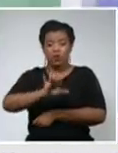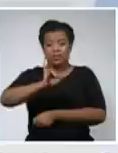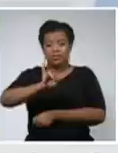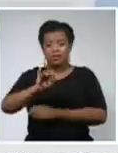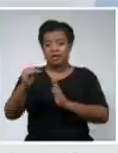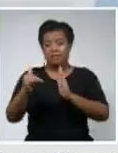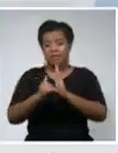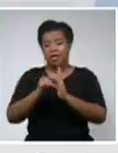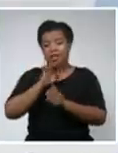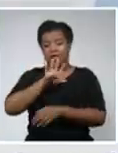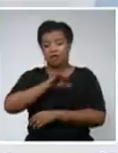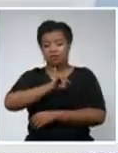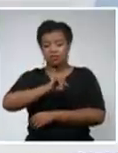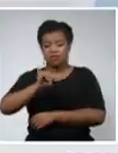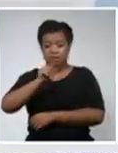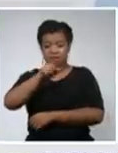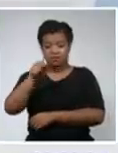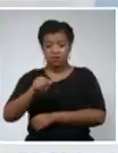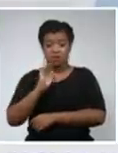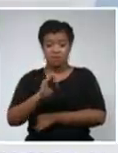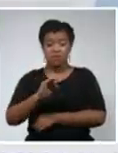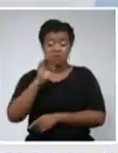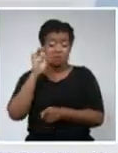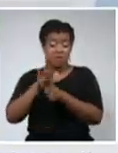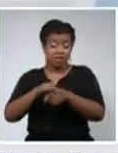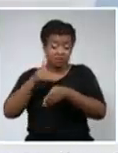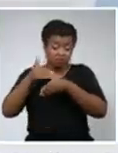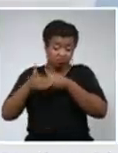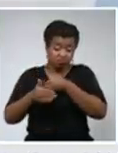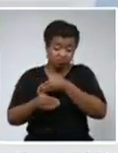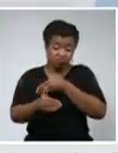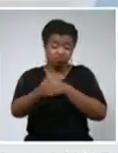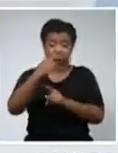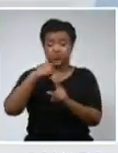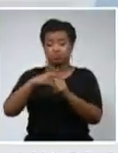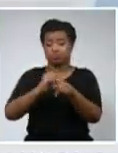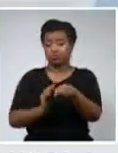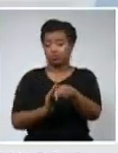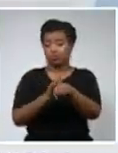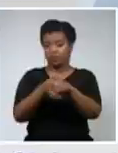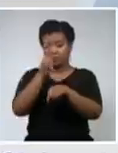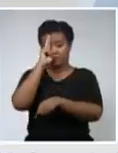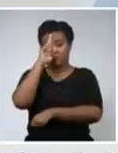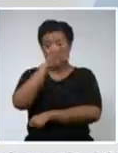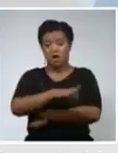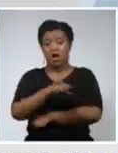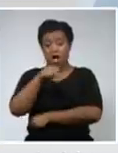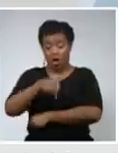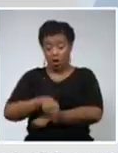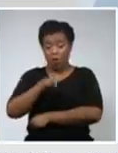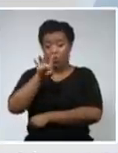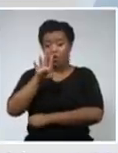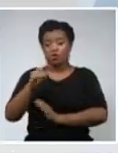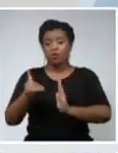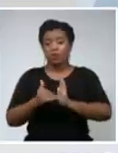56.566 pacientes que se han diagnosticado con la enfermedad, ingresados